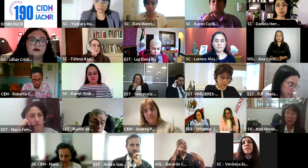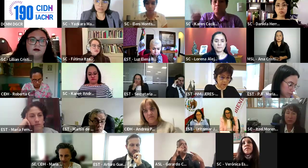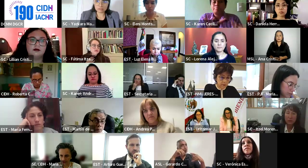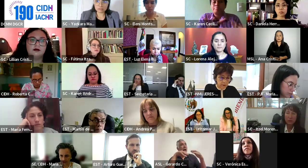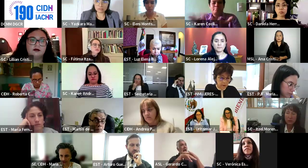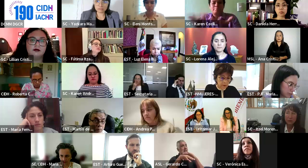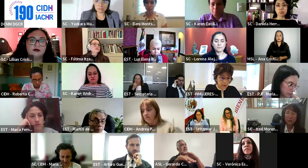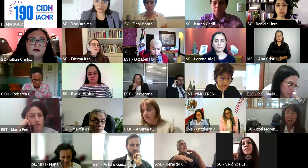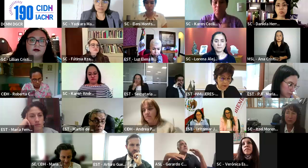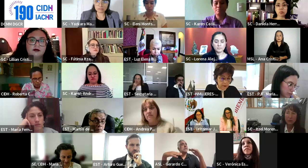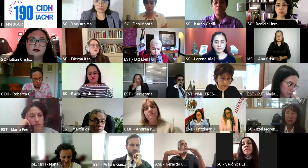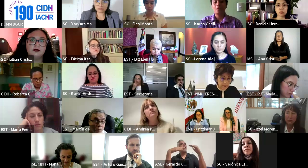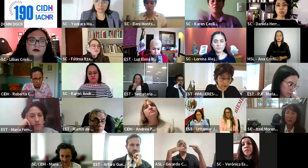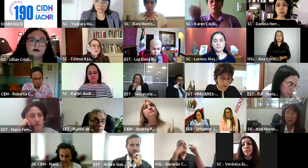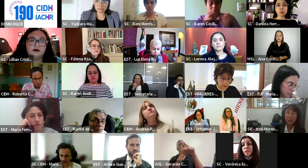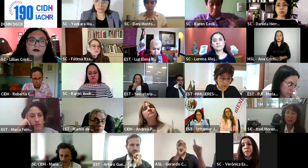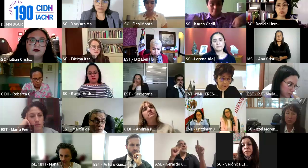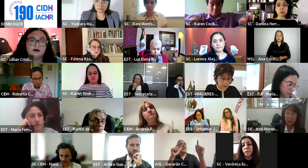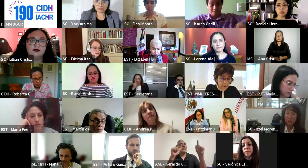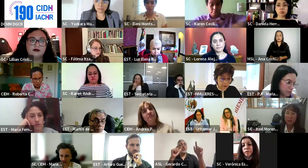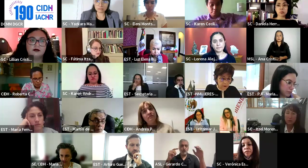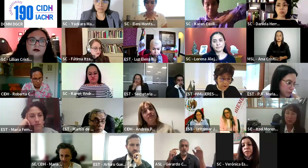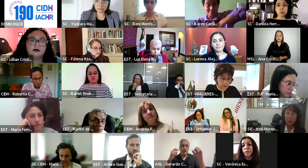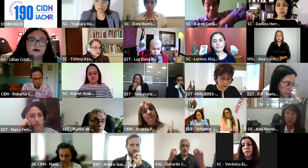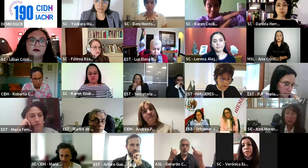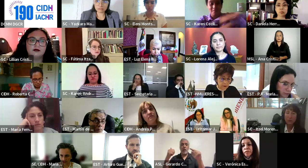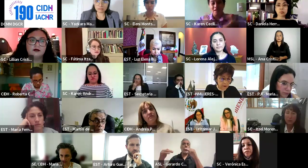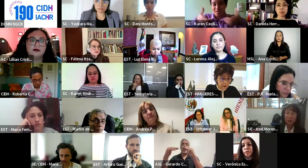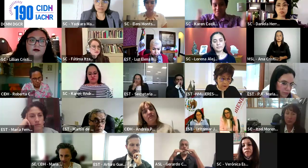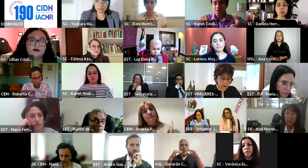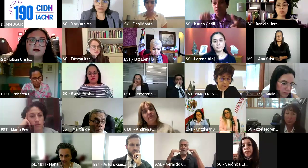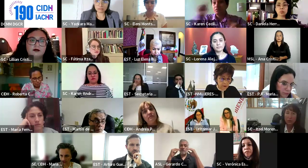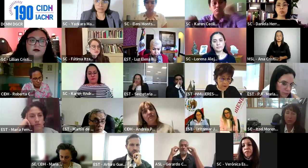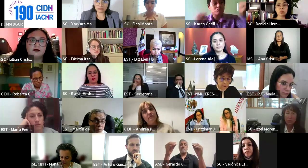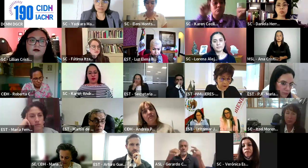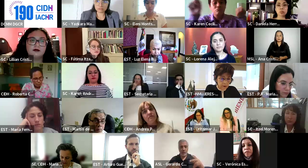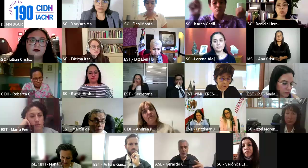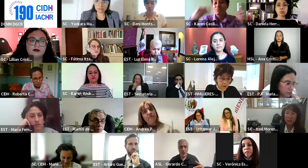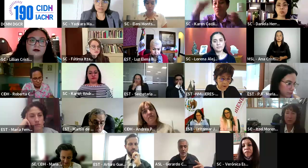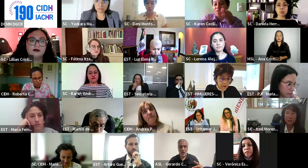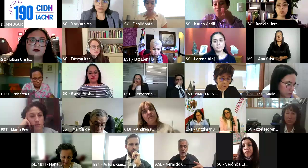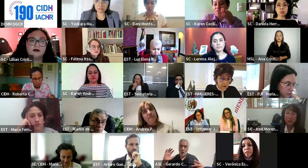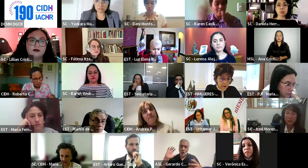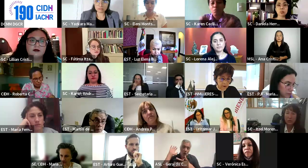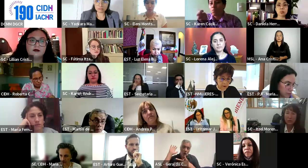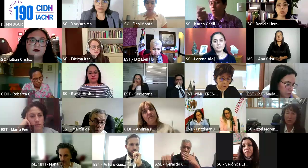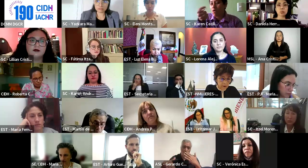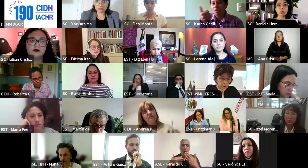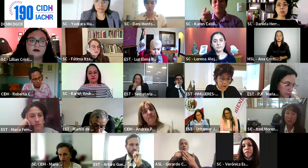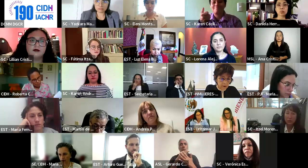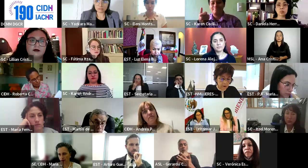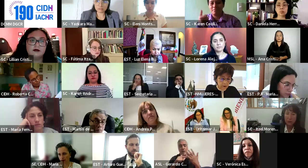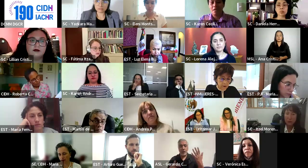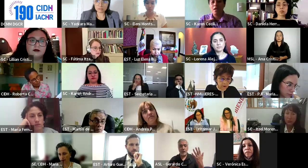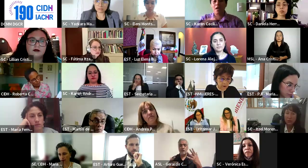manera libre, autónoma y en igualdad de condiciones. Todos estos testimonios dan cuenta de la agravada situación de violencia contra